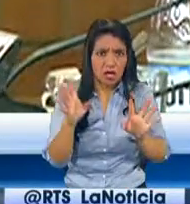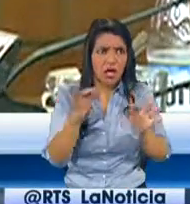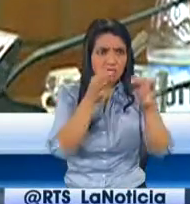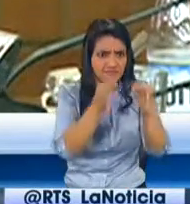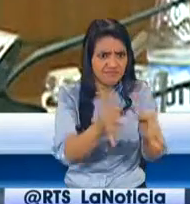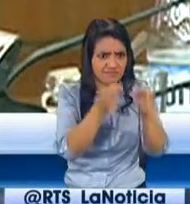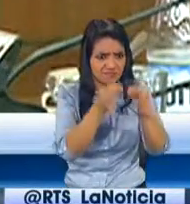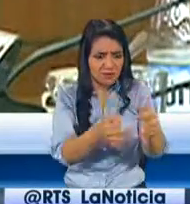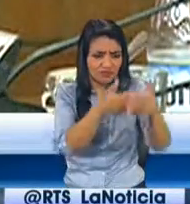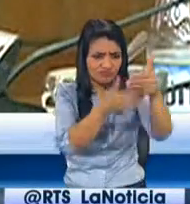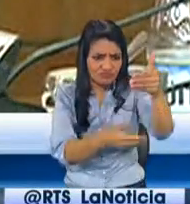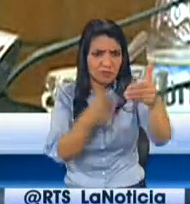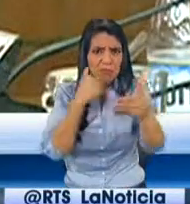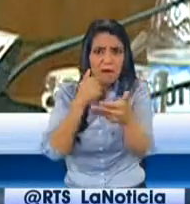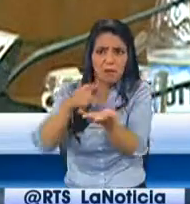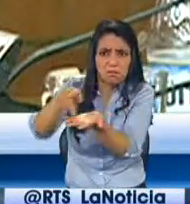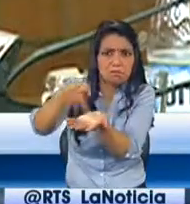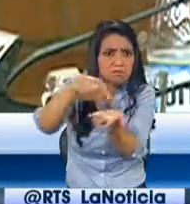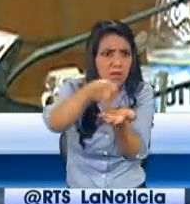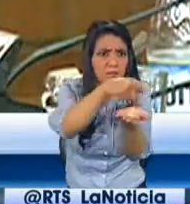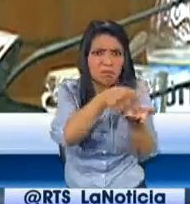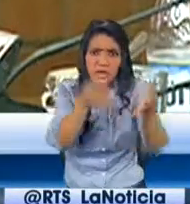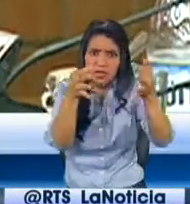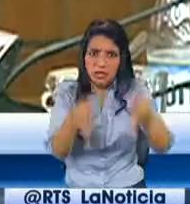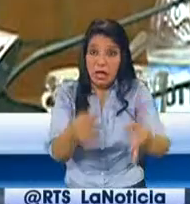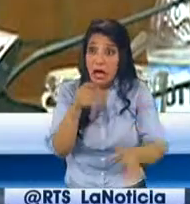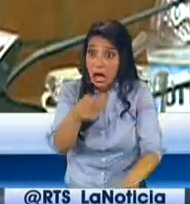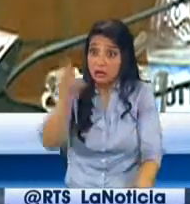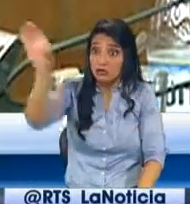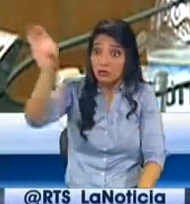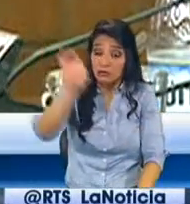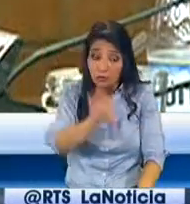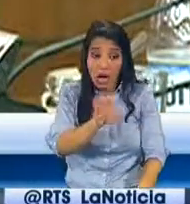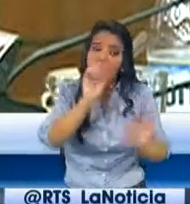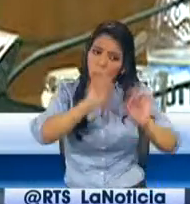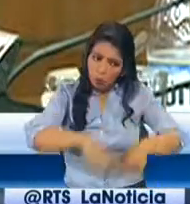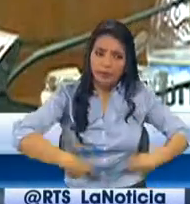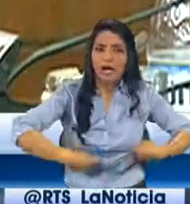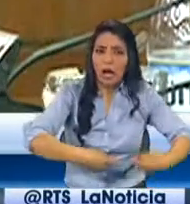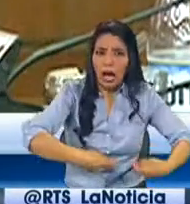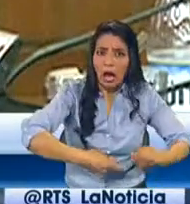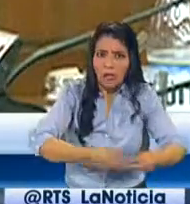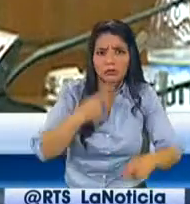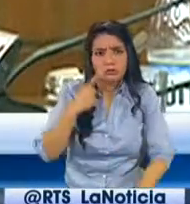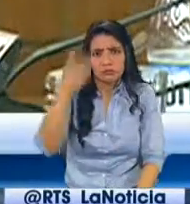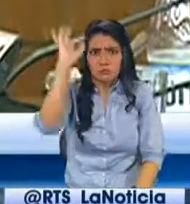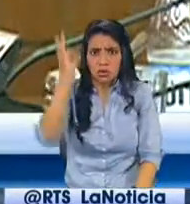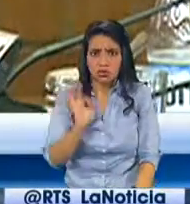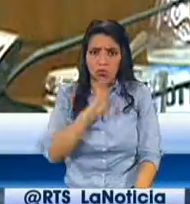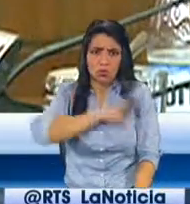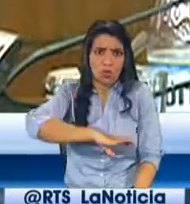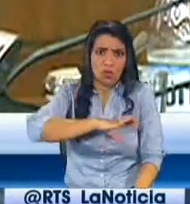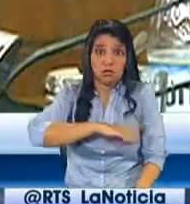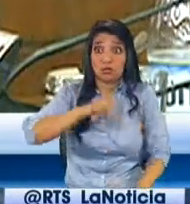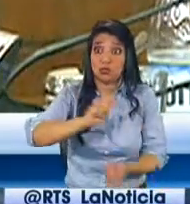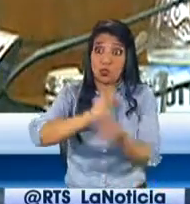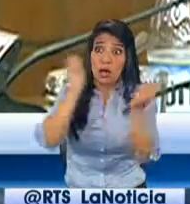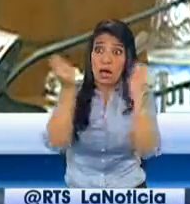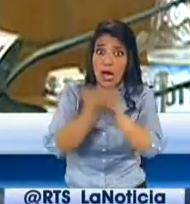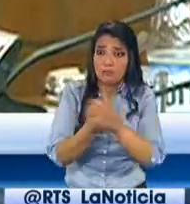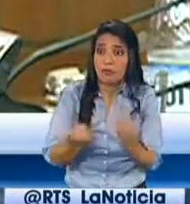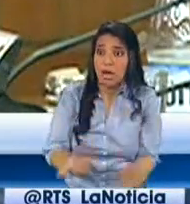definidas, que dice estos son los ingresos y estos son los gastos. Y si cambiamos esos